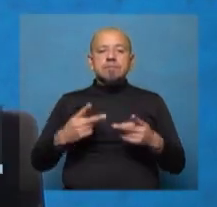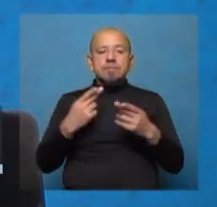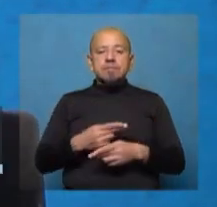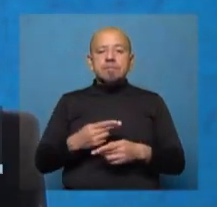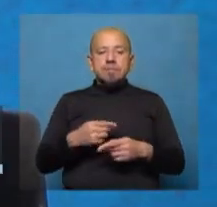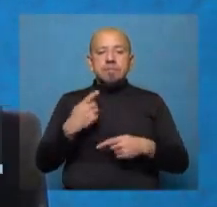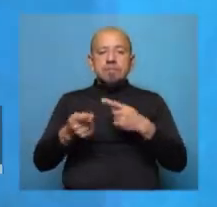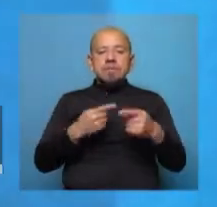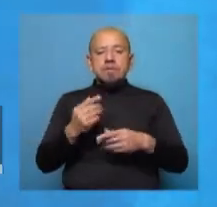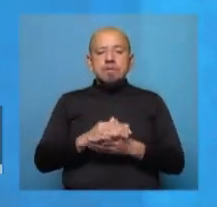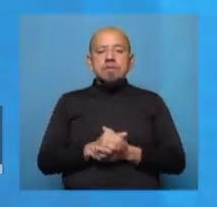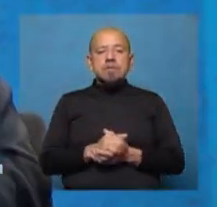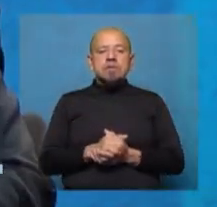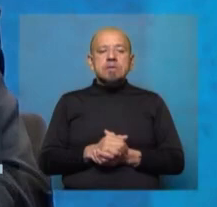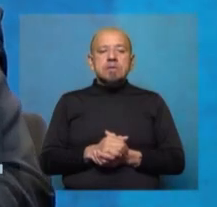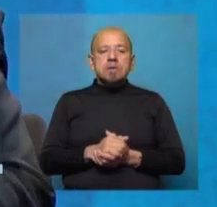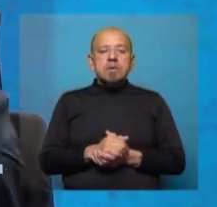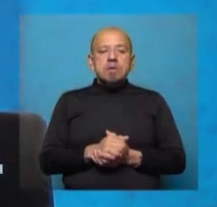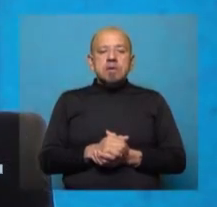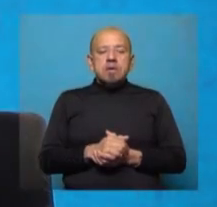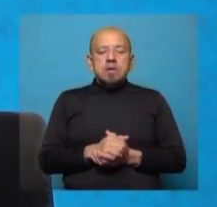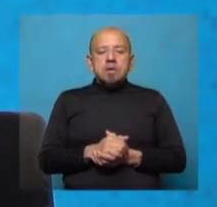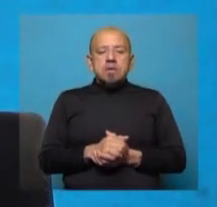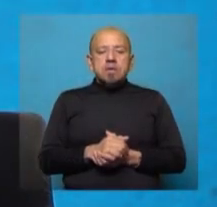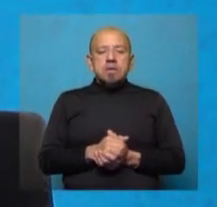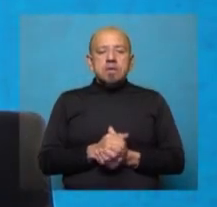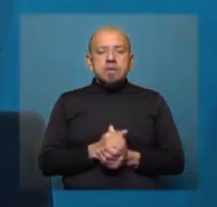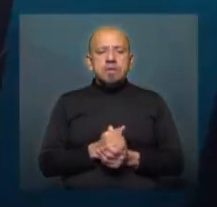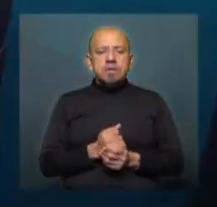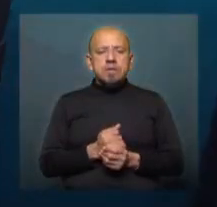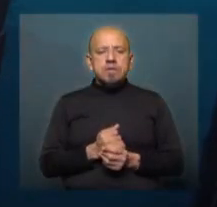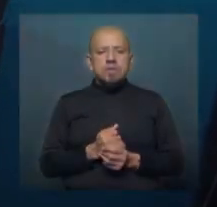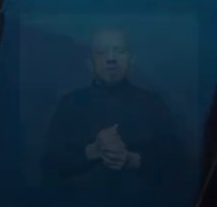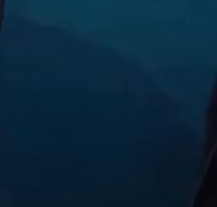pequeña pausa y seguimos conversando te parece Ya sigue lado B aquí en la pantalla de TV